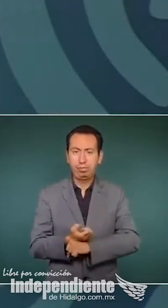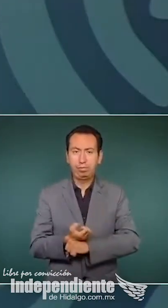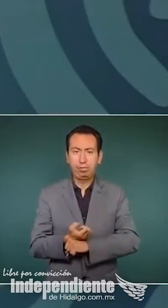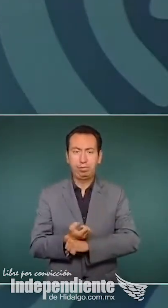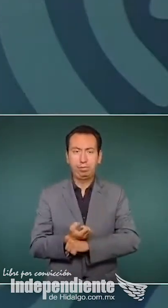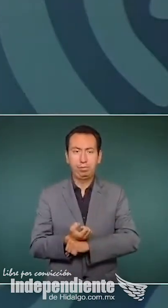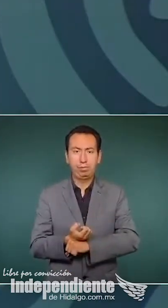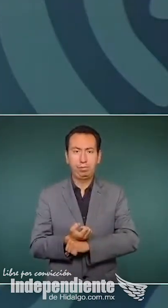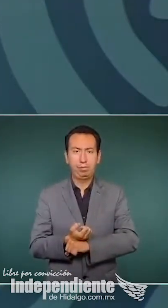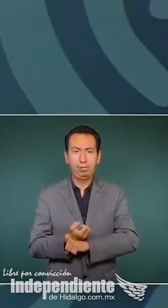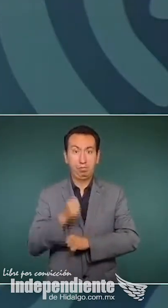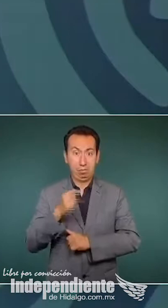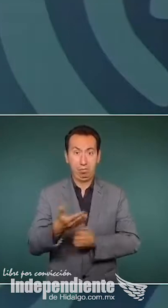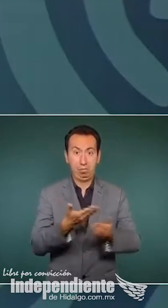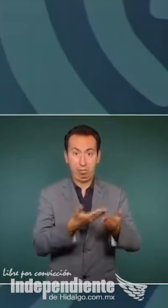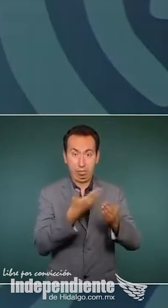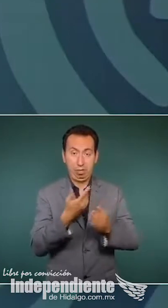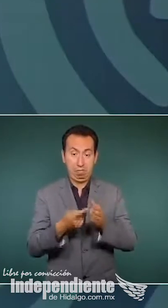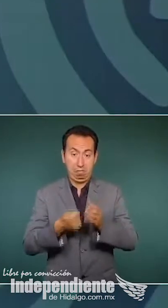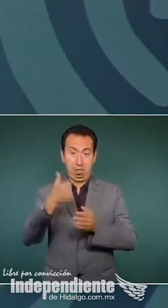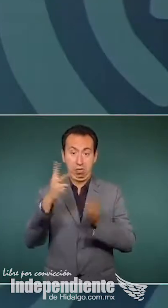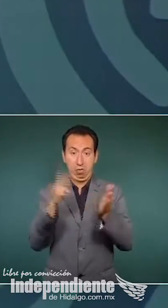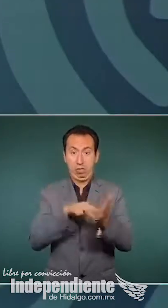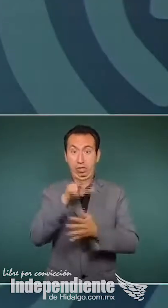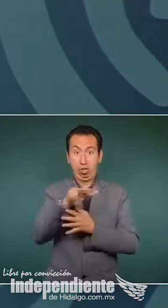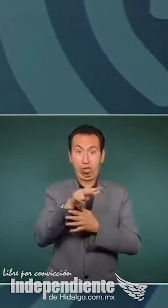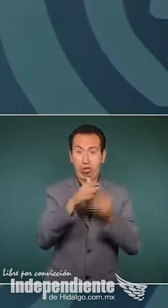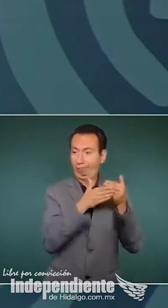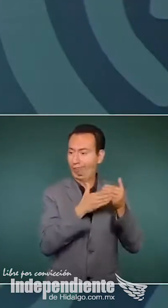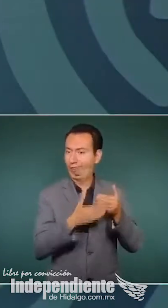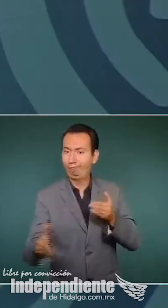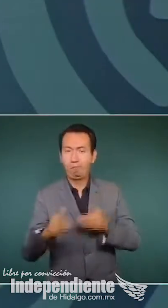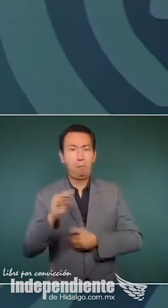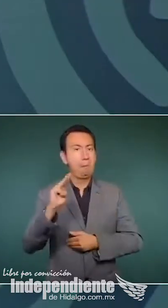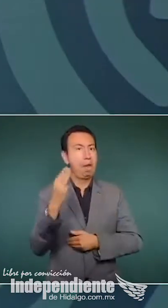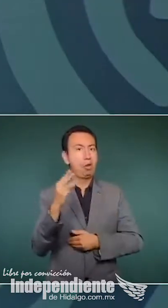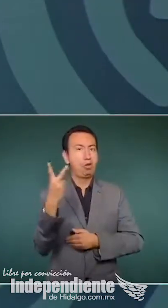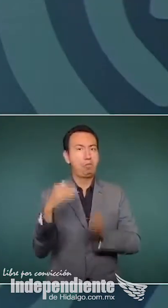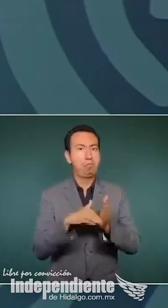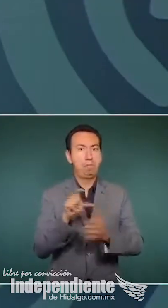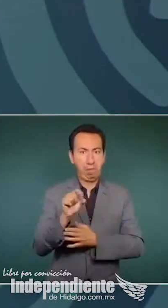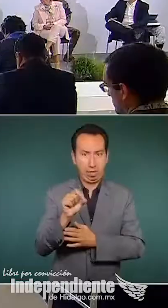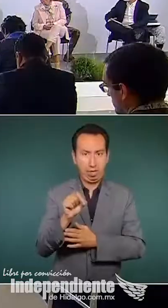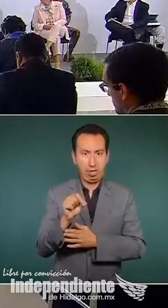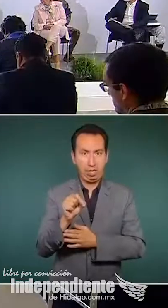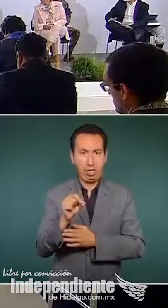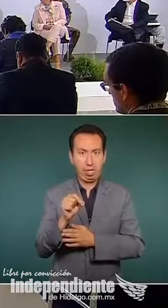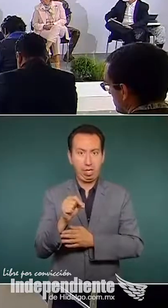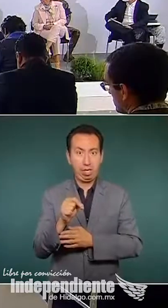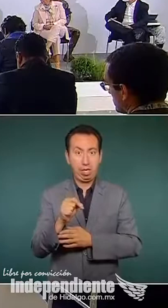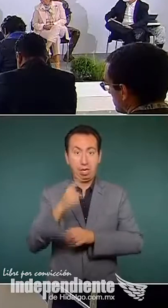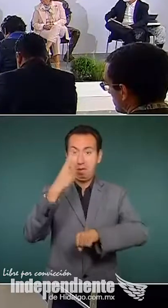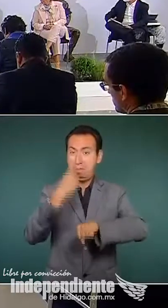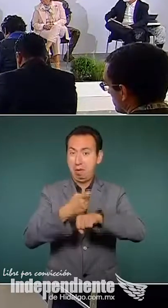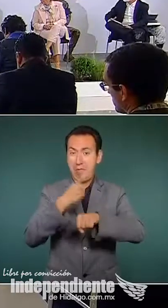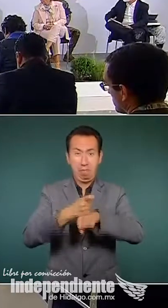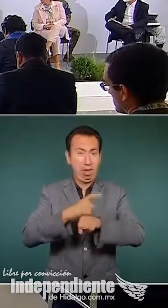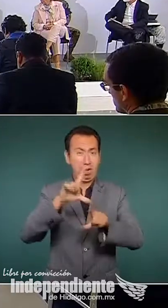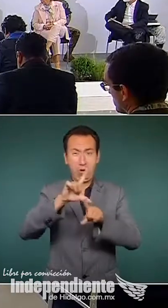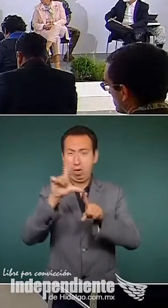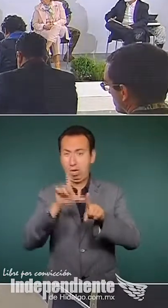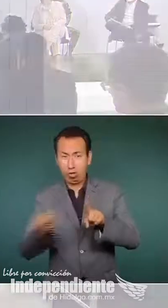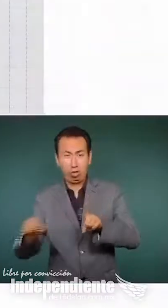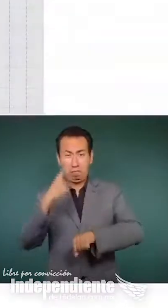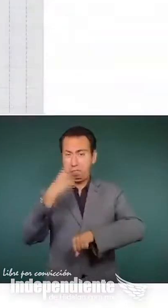la presente administración y hasta el mes de mayo, ubicamos al Estado como el primer lugar en homicidios